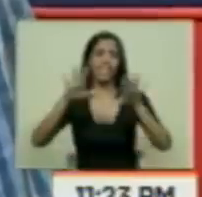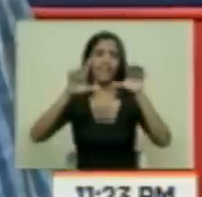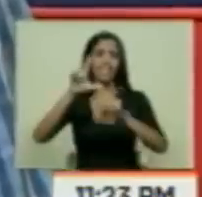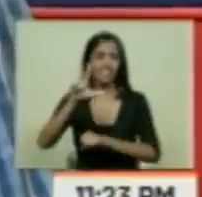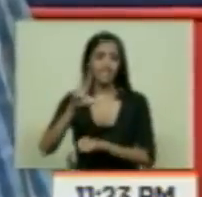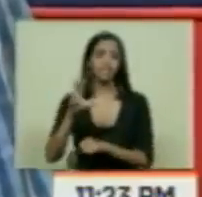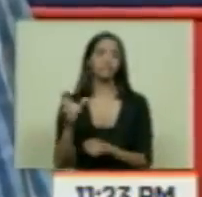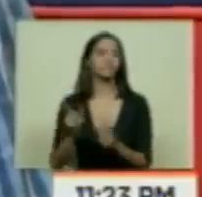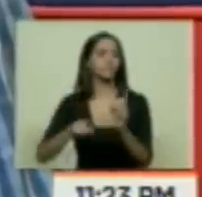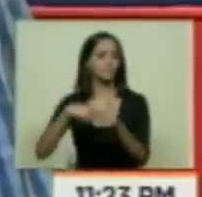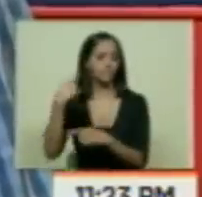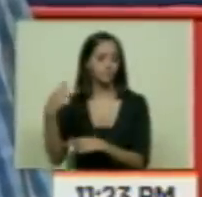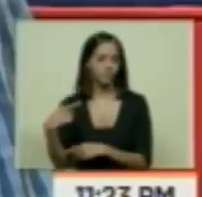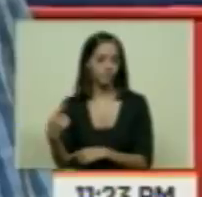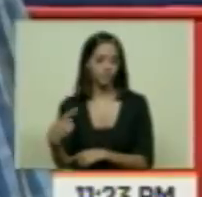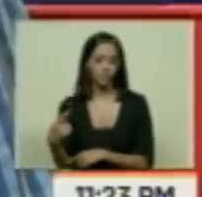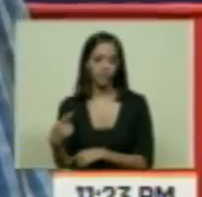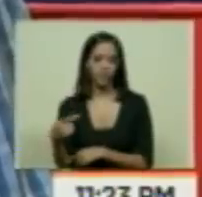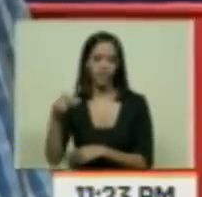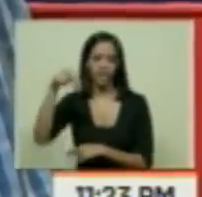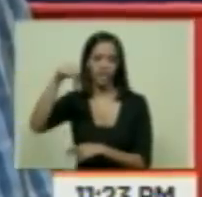otro,